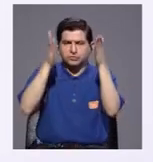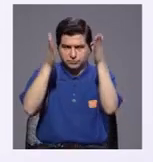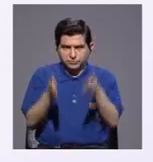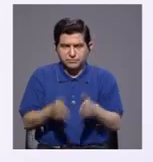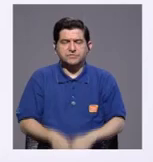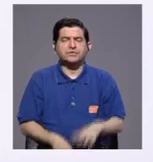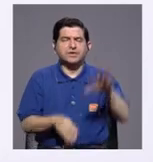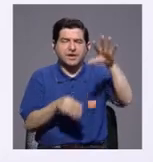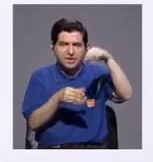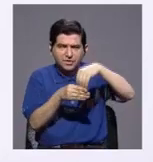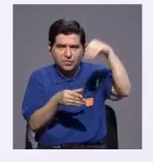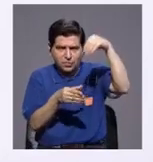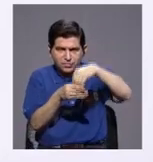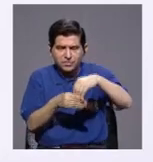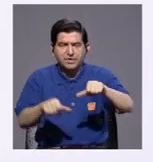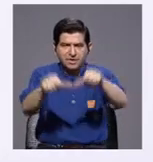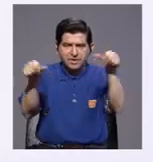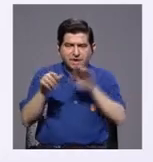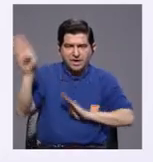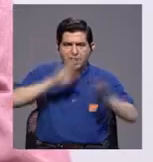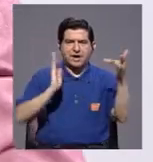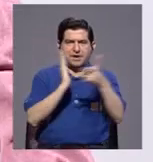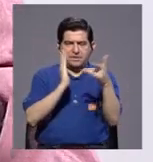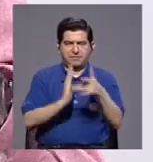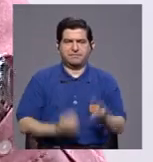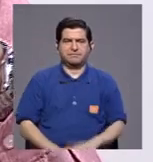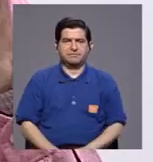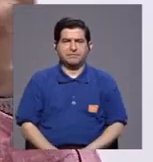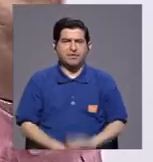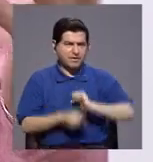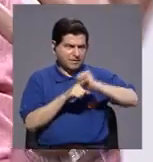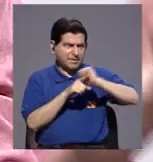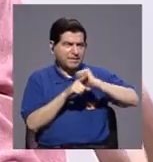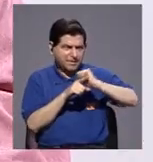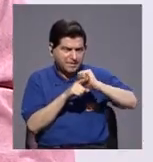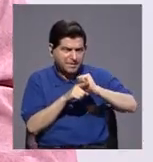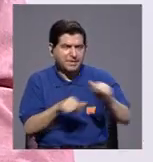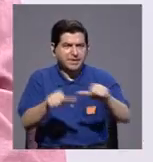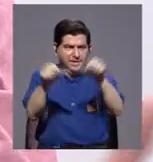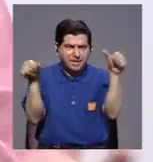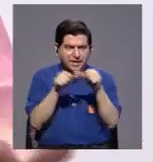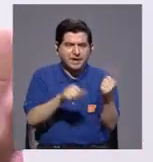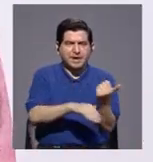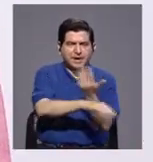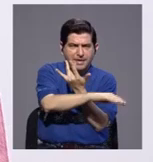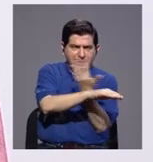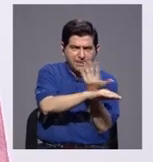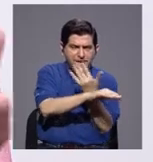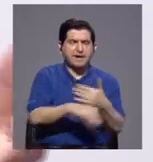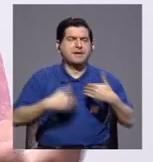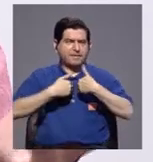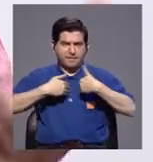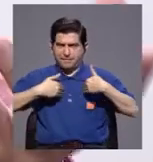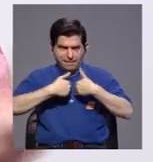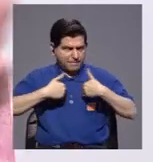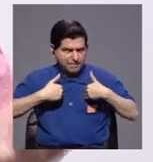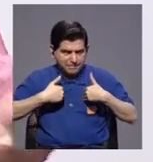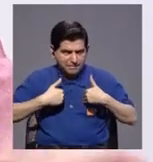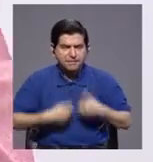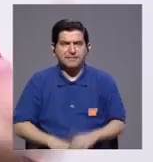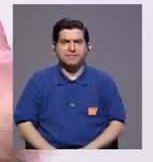que aportan en el campo de la tecnología les salen capacitados en la parte vegetal como animal